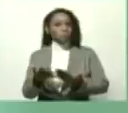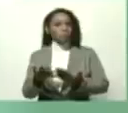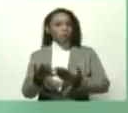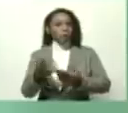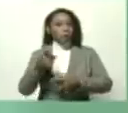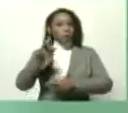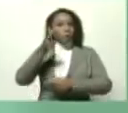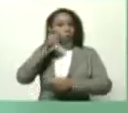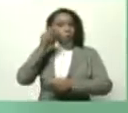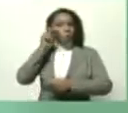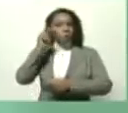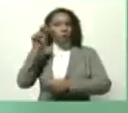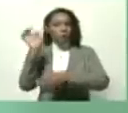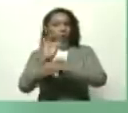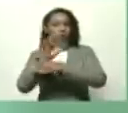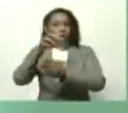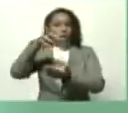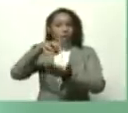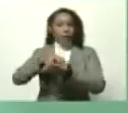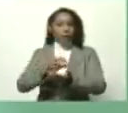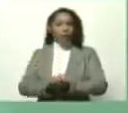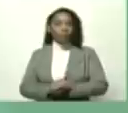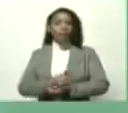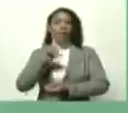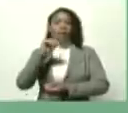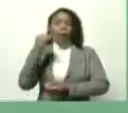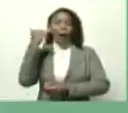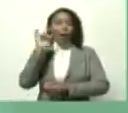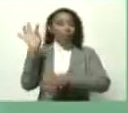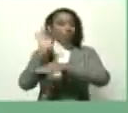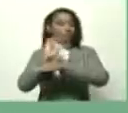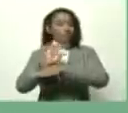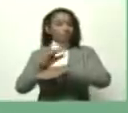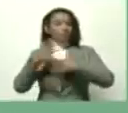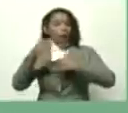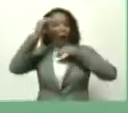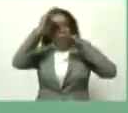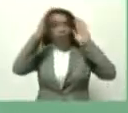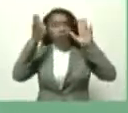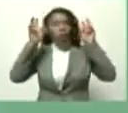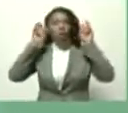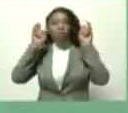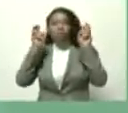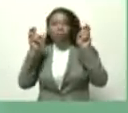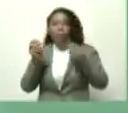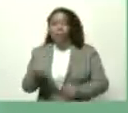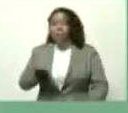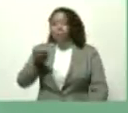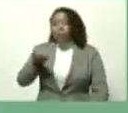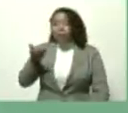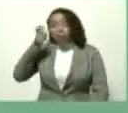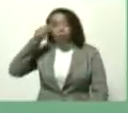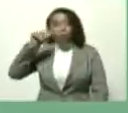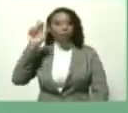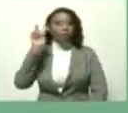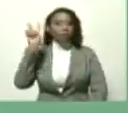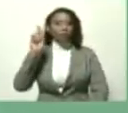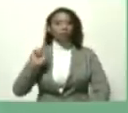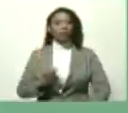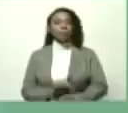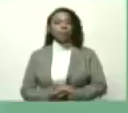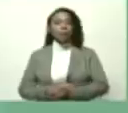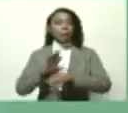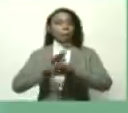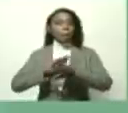contraloría de la función del Estado, y también tiene una función de atender los asuntos importantes de la población de Venezuela.